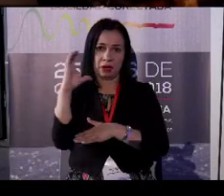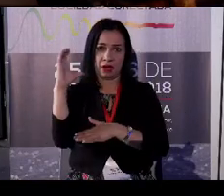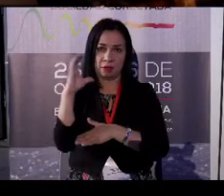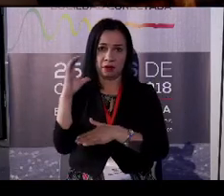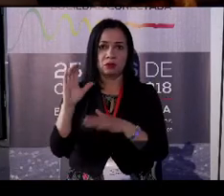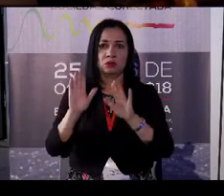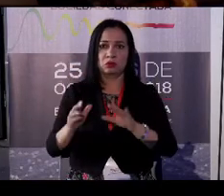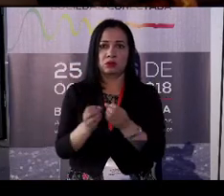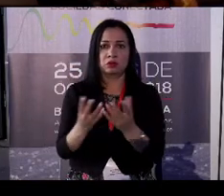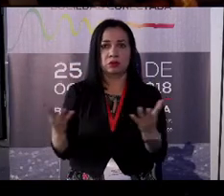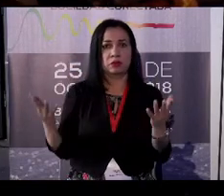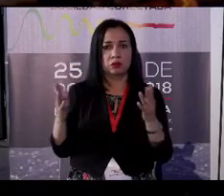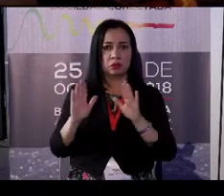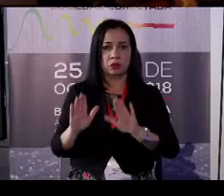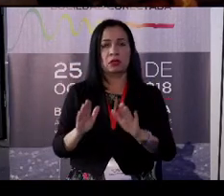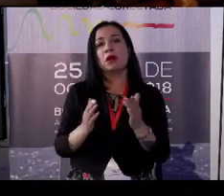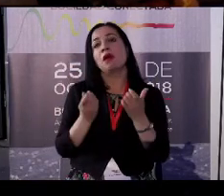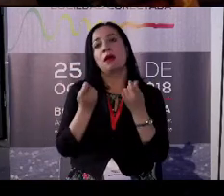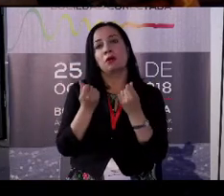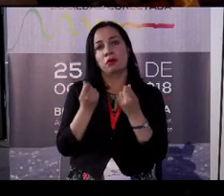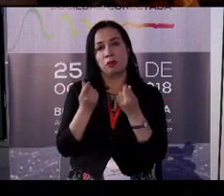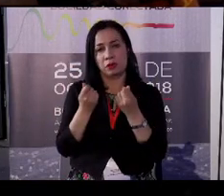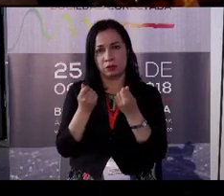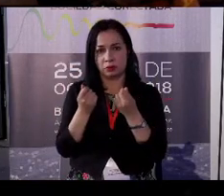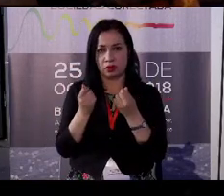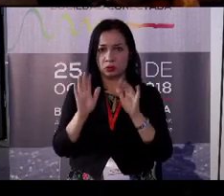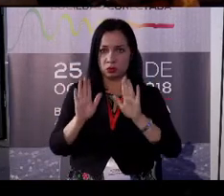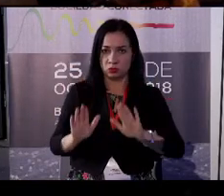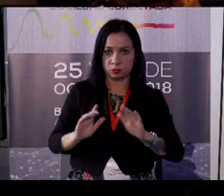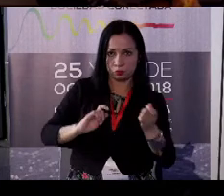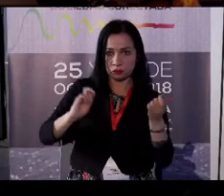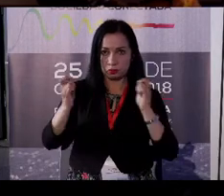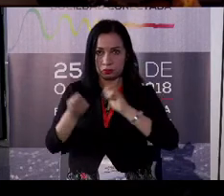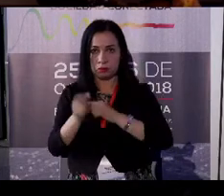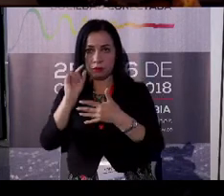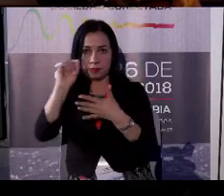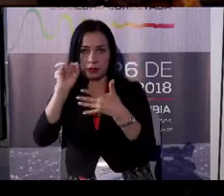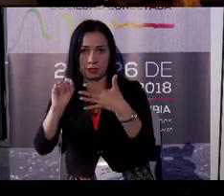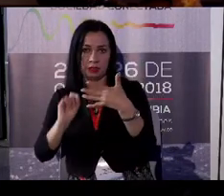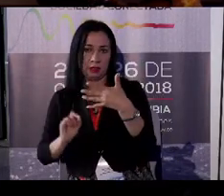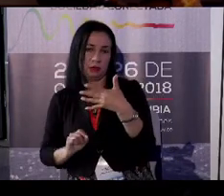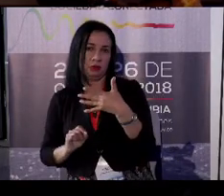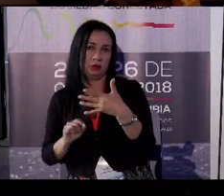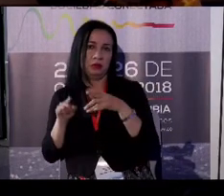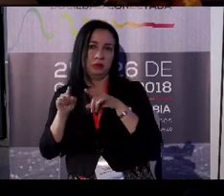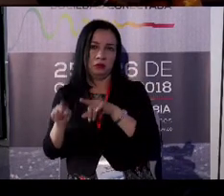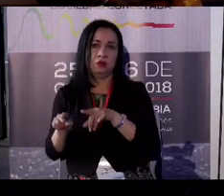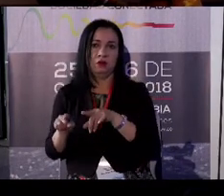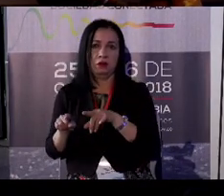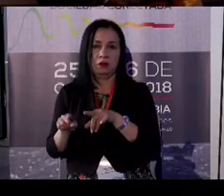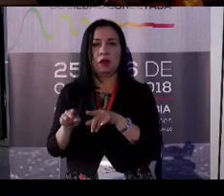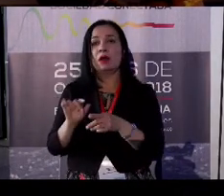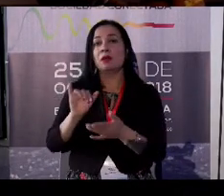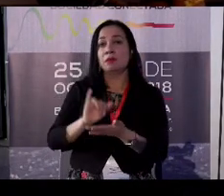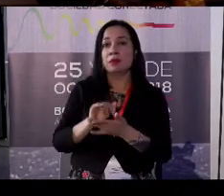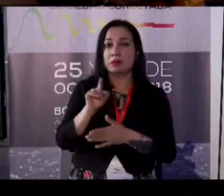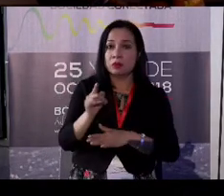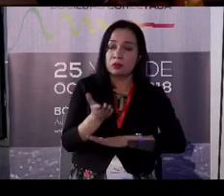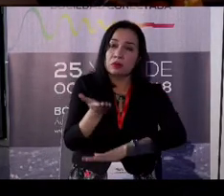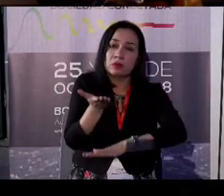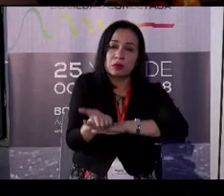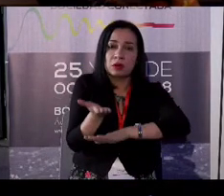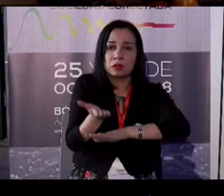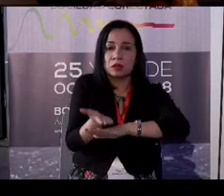de económica a esos otros criterios. Luego, entonces, estos que estás planteando y